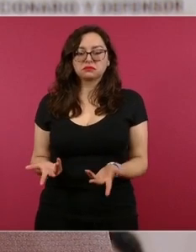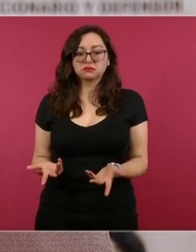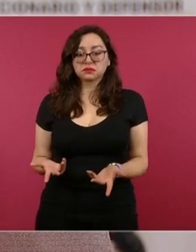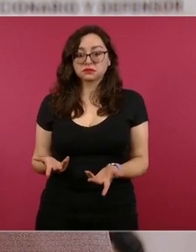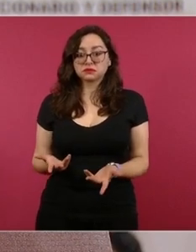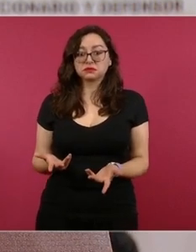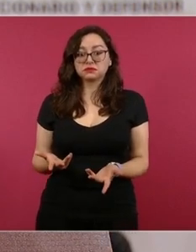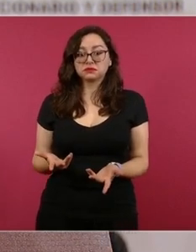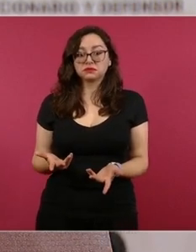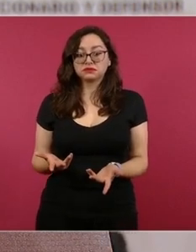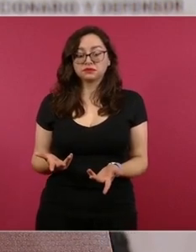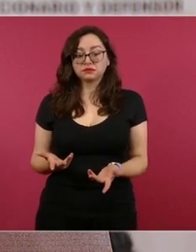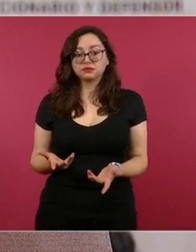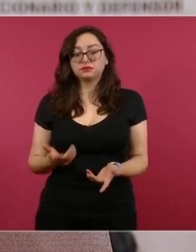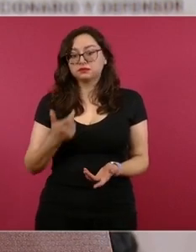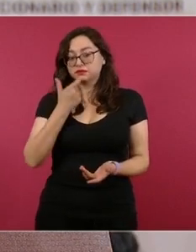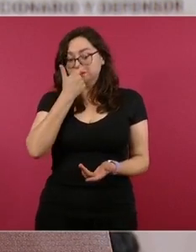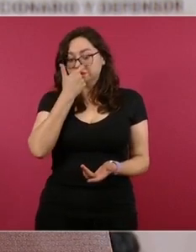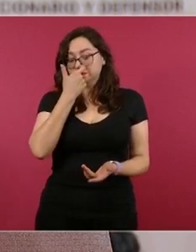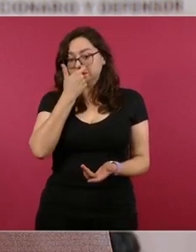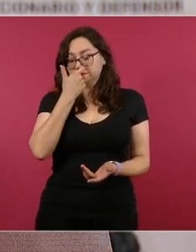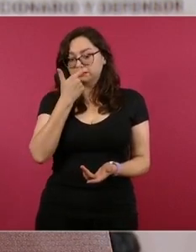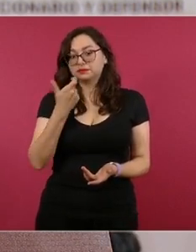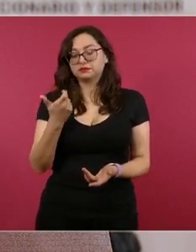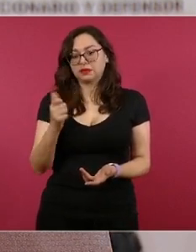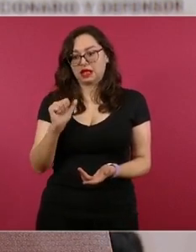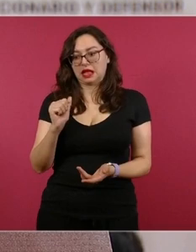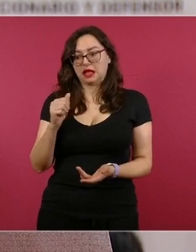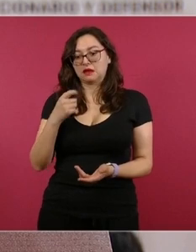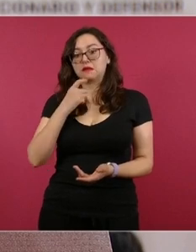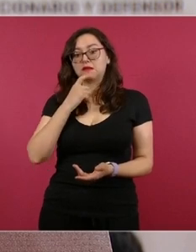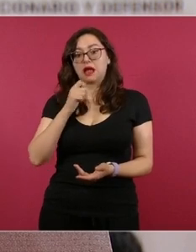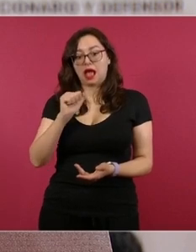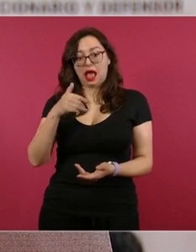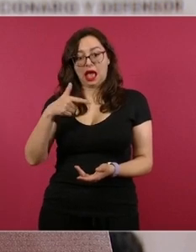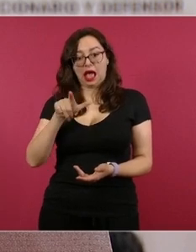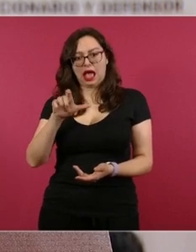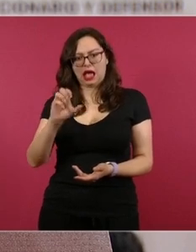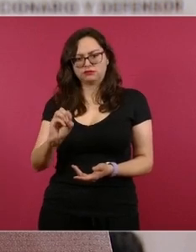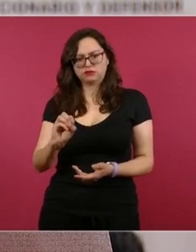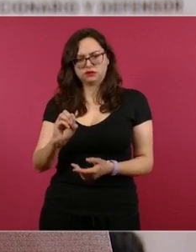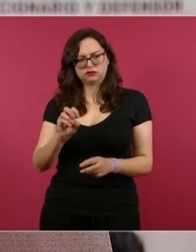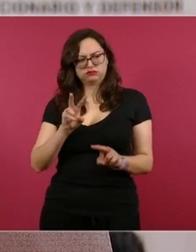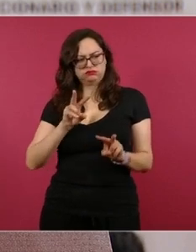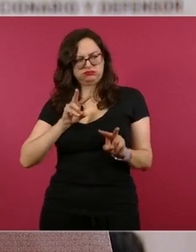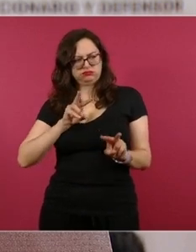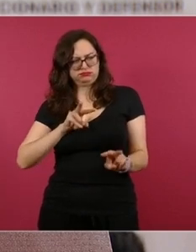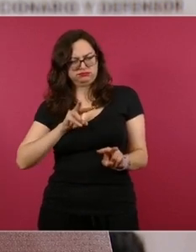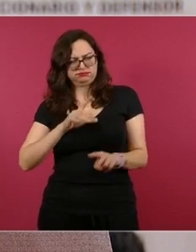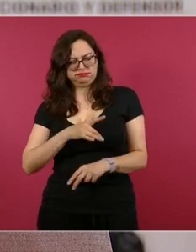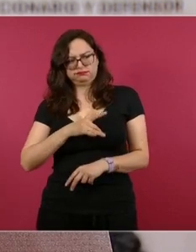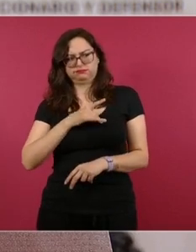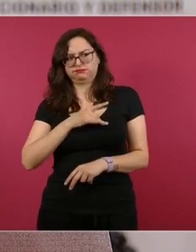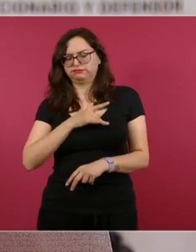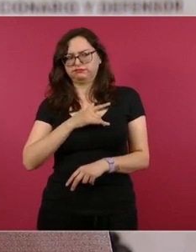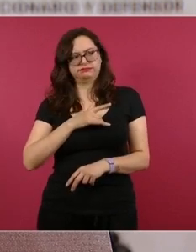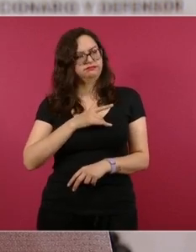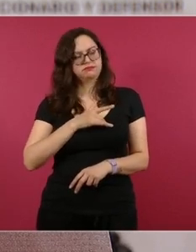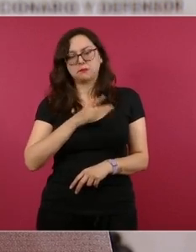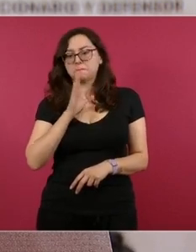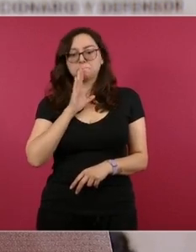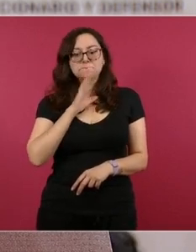atento a los fenómenos del país, expresó su indignación por esta actitud de una empresa de no